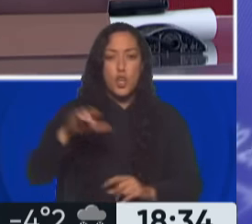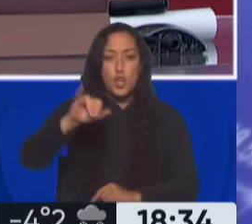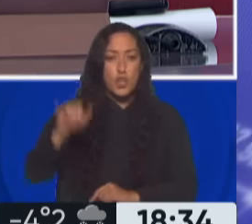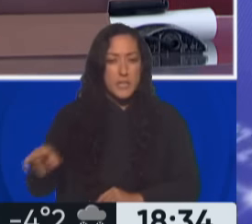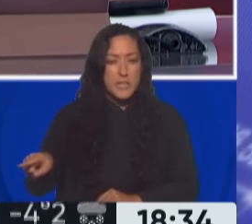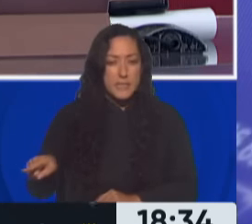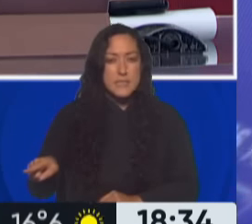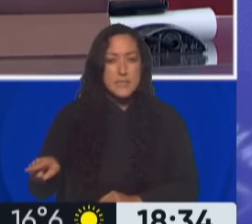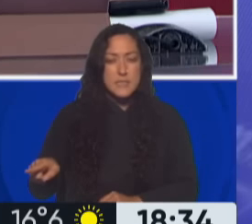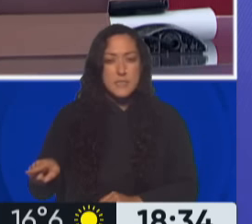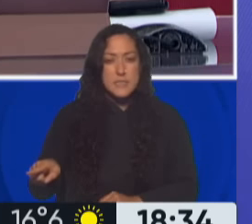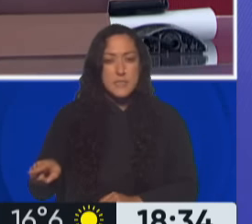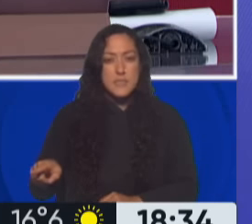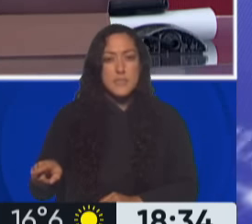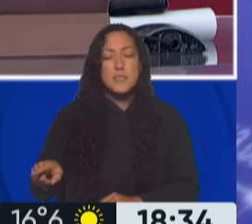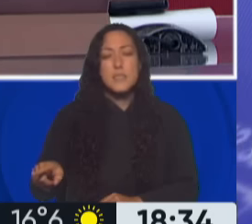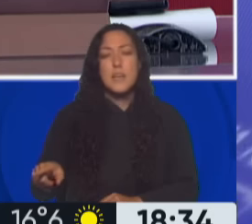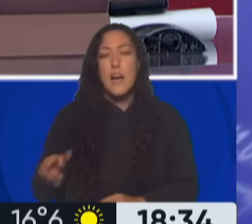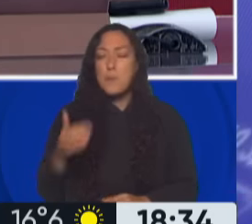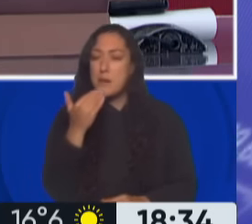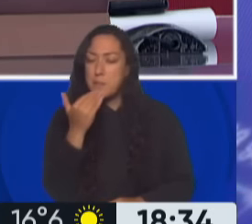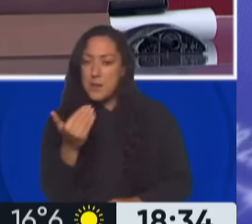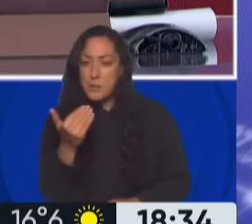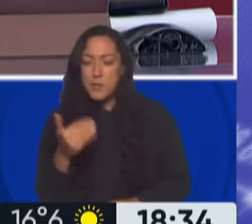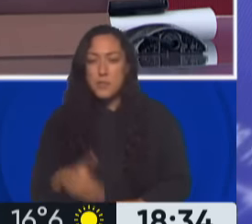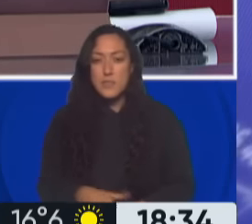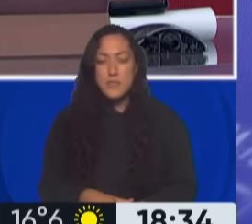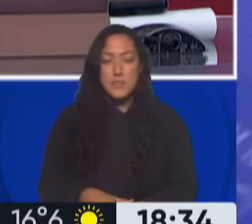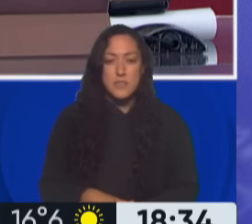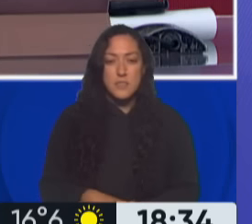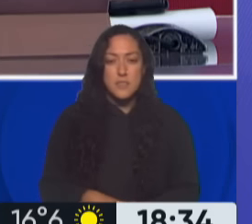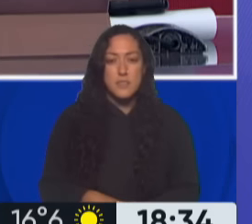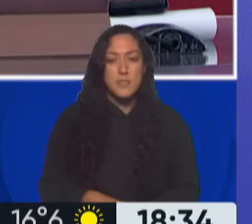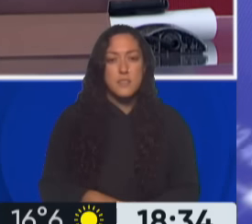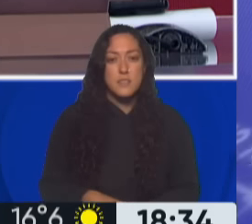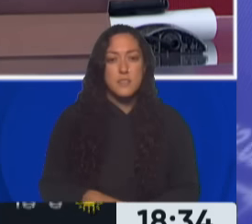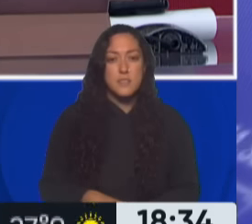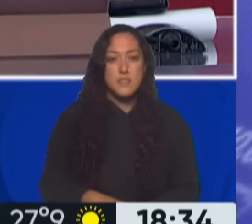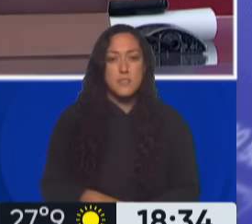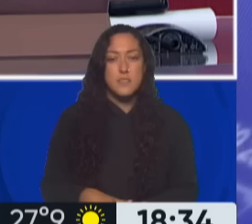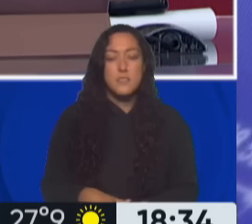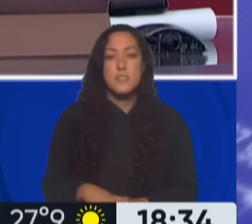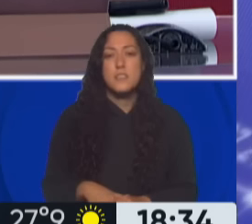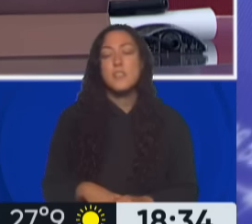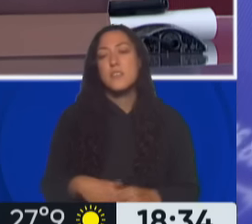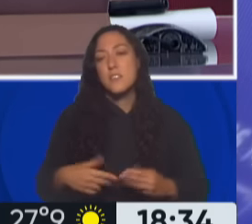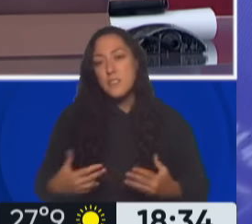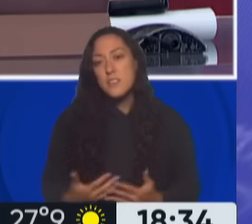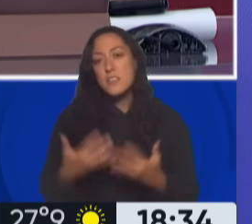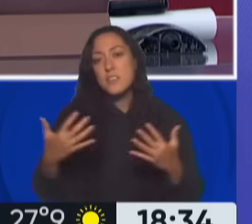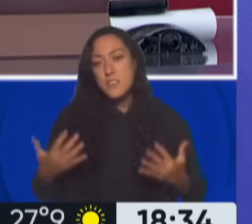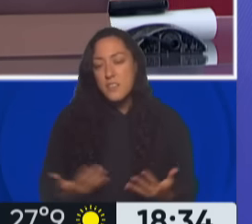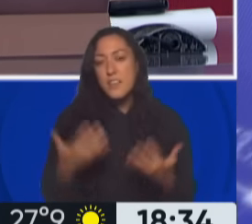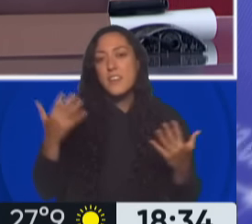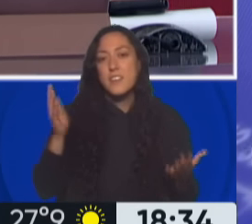vio bastante más amable y bajando un poco la narrativa que habíamos visto al comienzo de los primeros días con respecto a Trump.